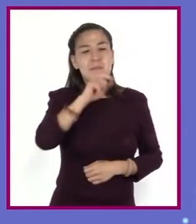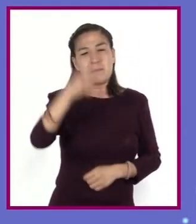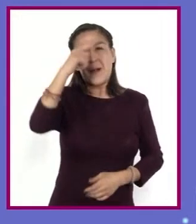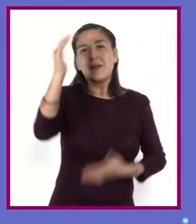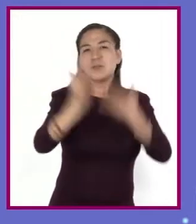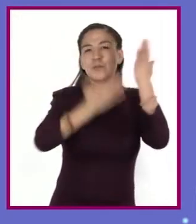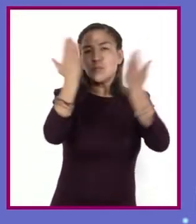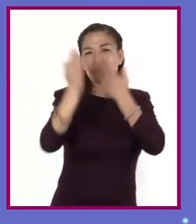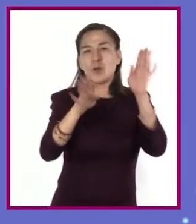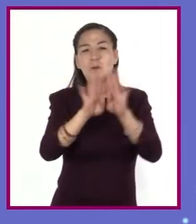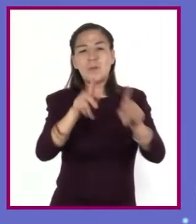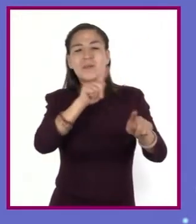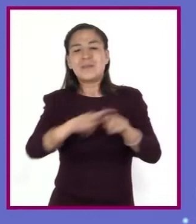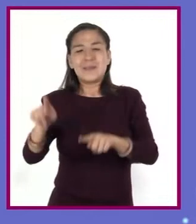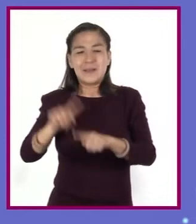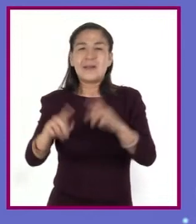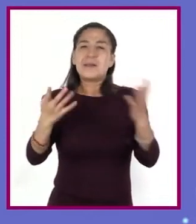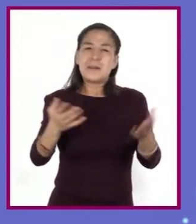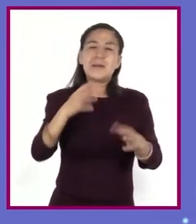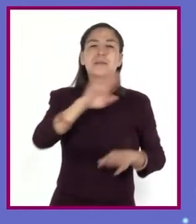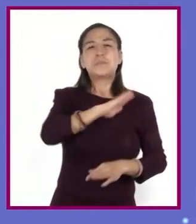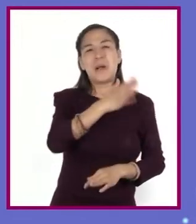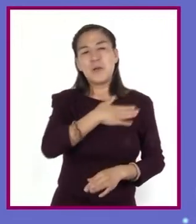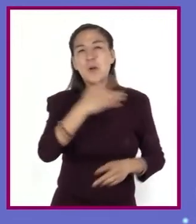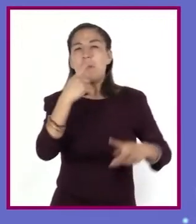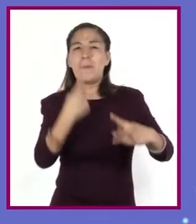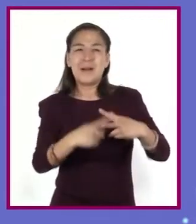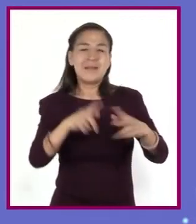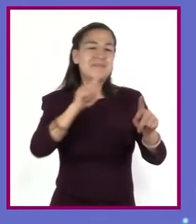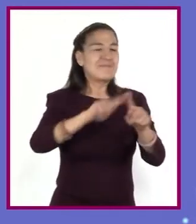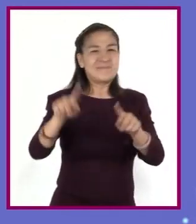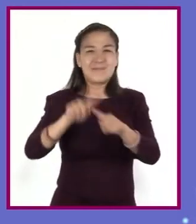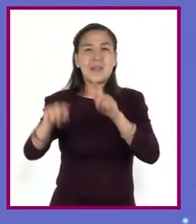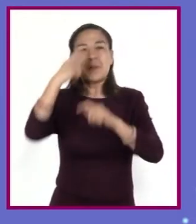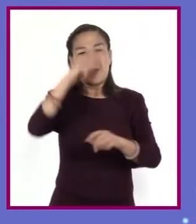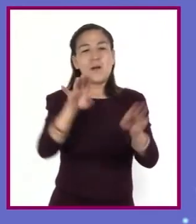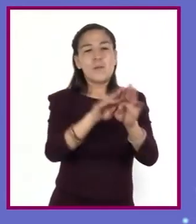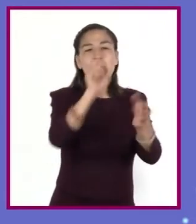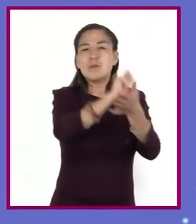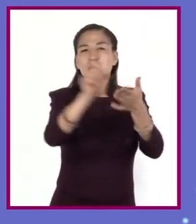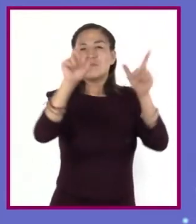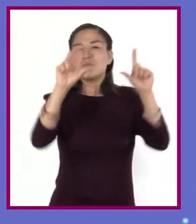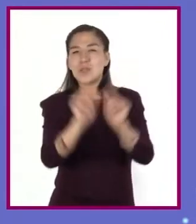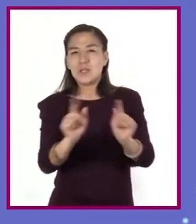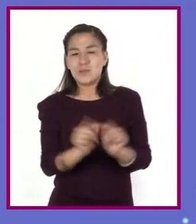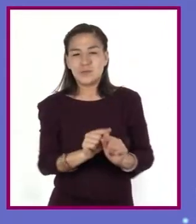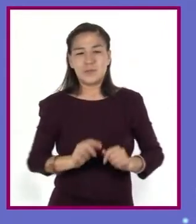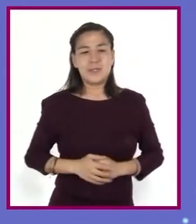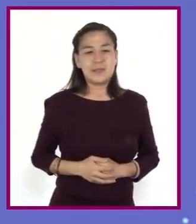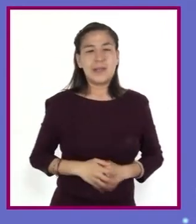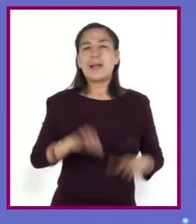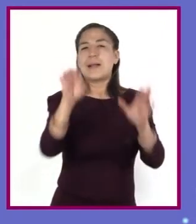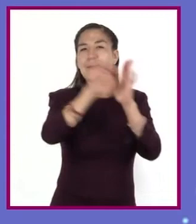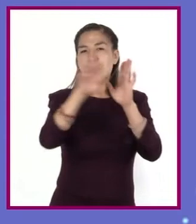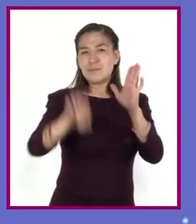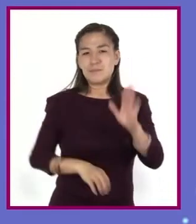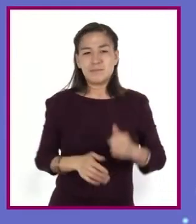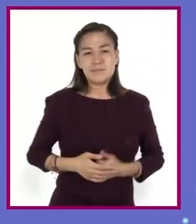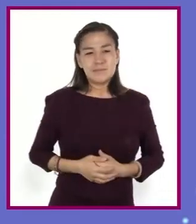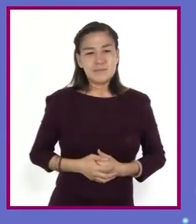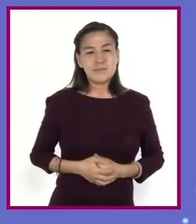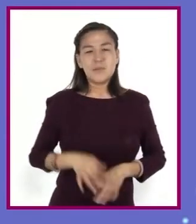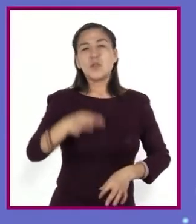estudio para las distintas asignaturas. Se puede hacer resúmenes de diferentes textos. Por ejemplo, de